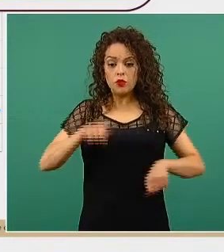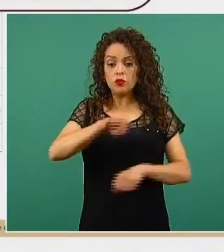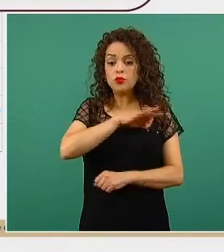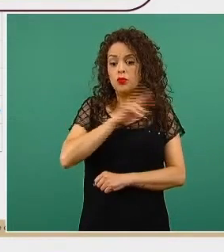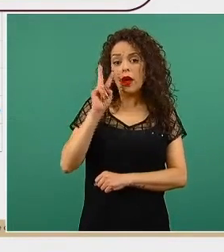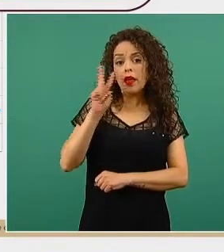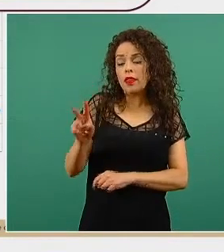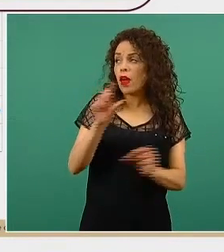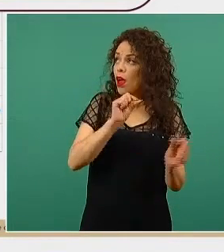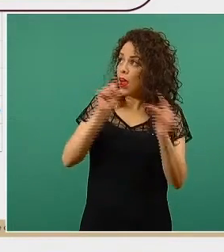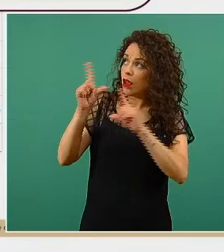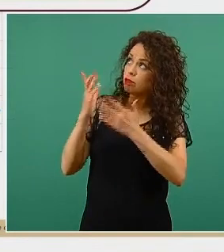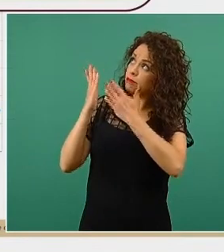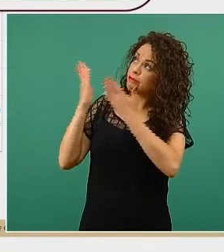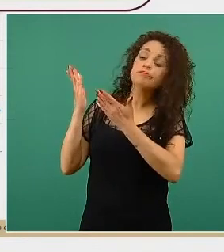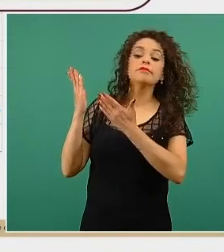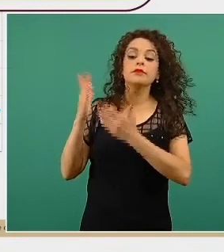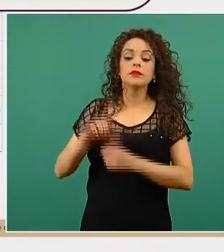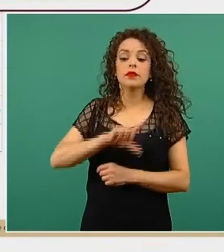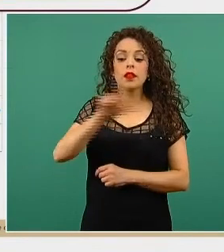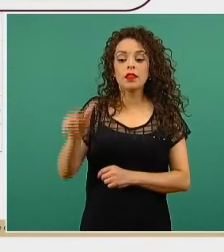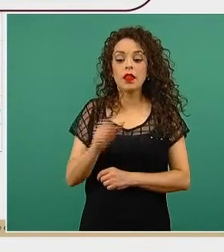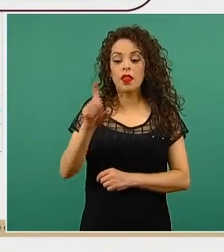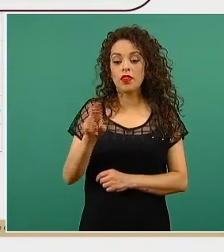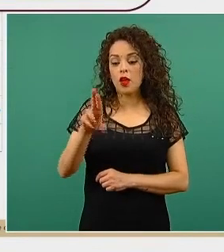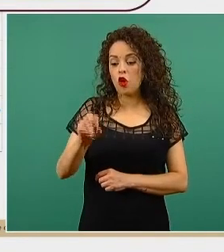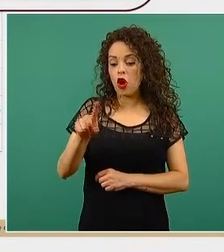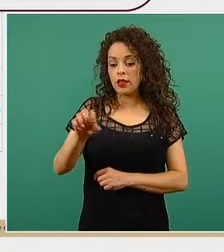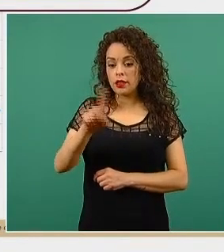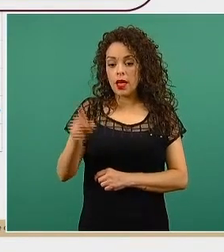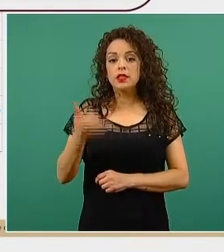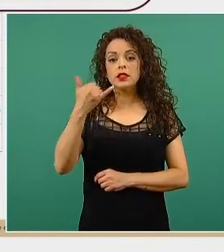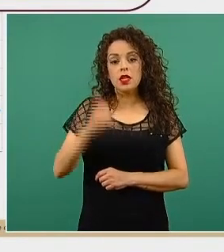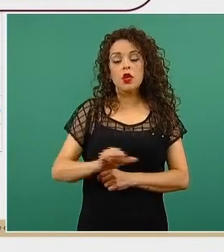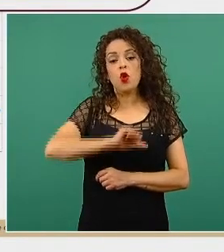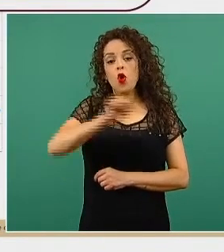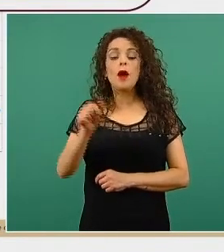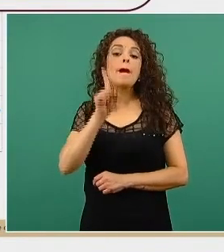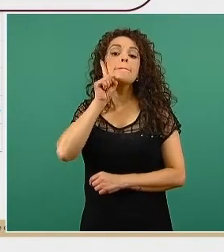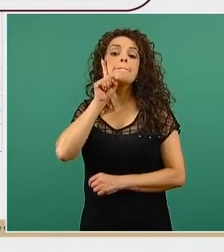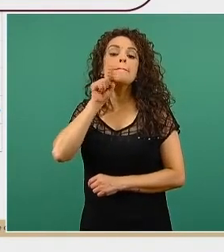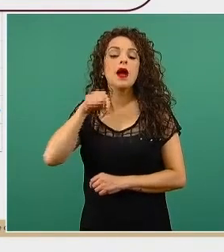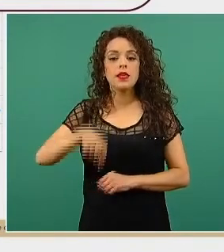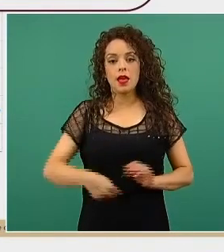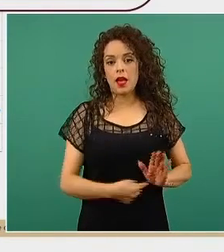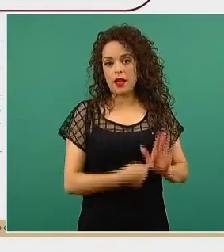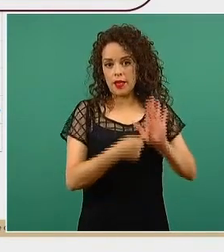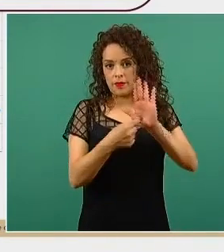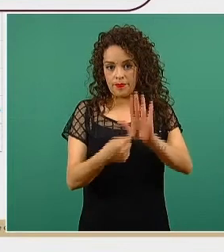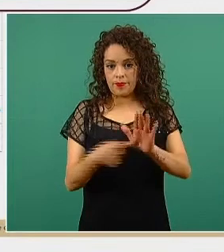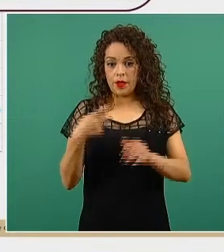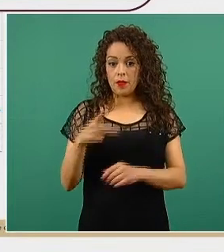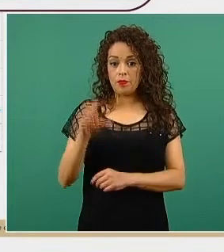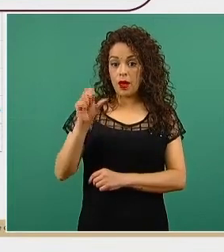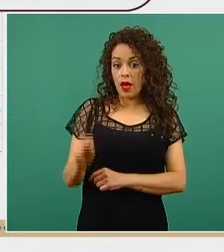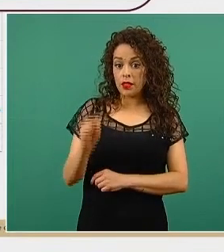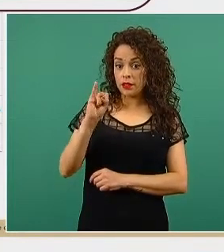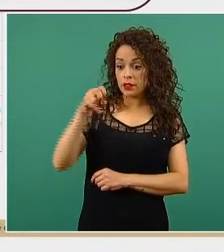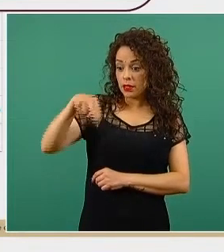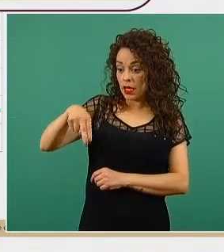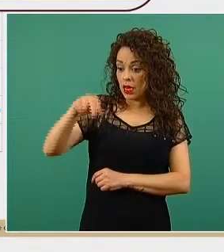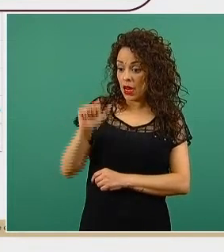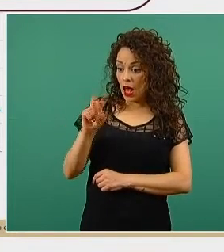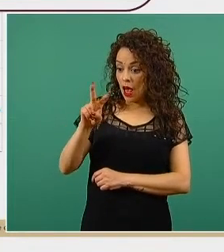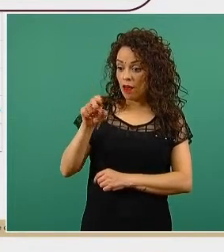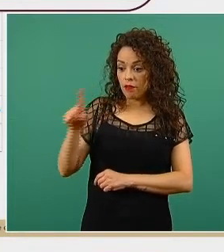previas, uno los presentará el doctor Cortés en un momento más y otros se presentarán el día de mañana. Pero precisamente fue el SINAVE el que tuvo a su